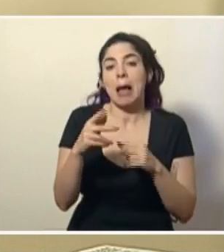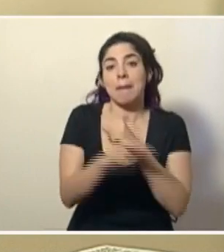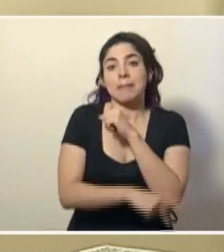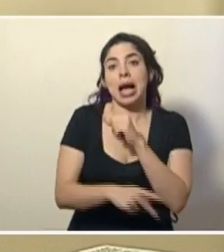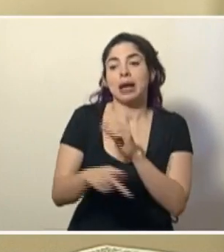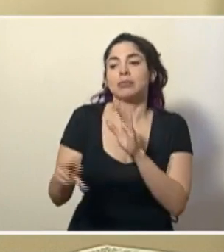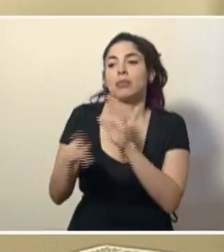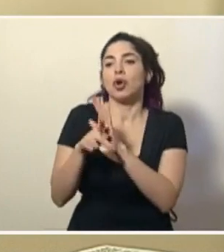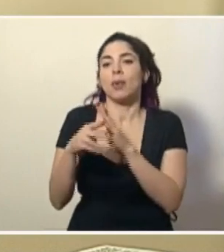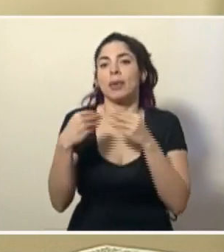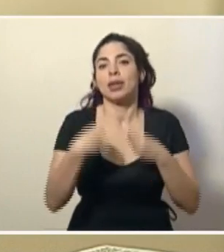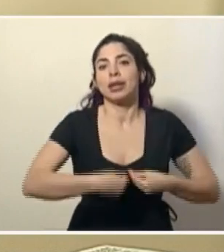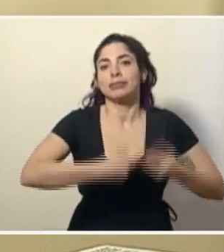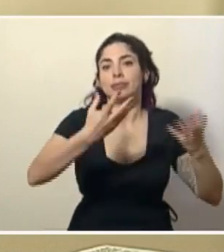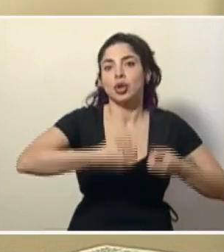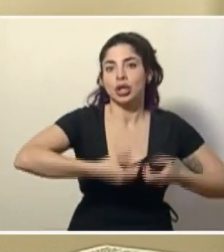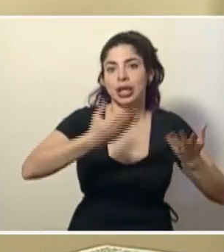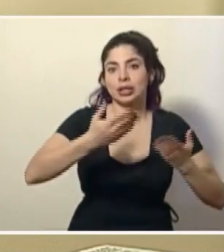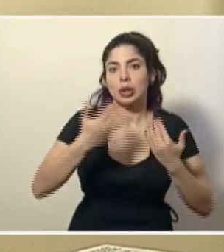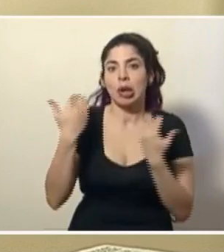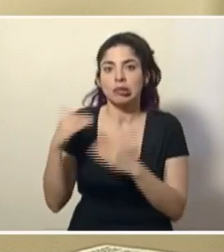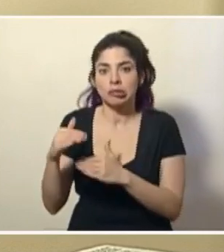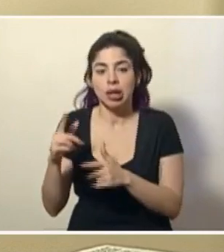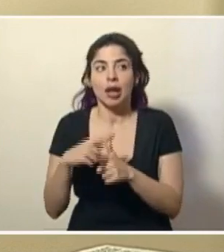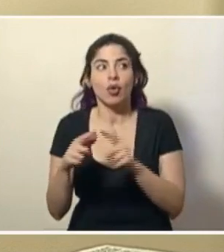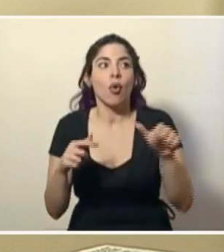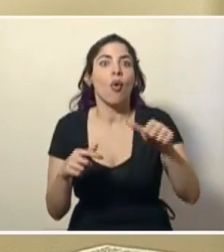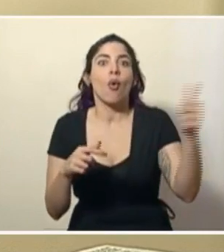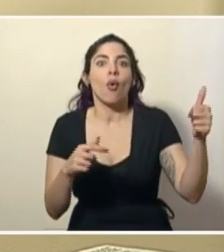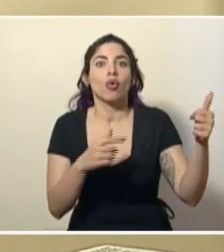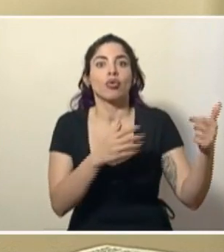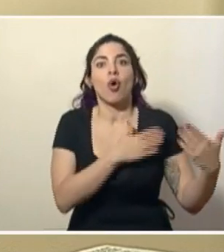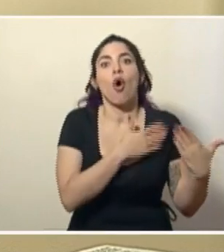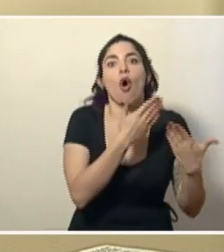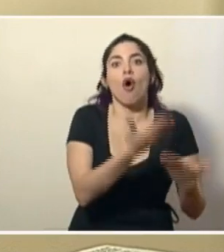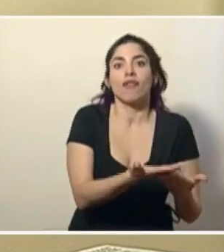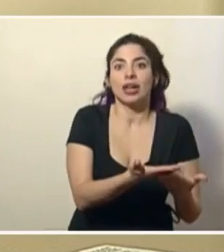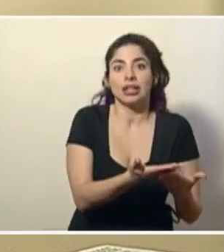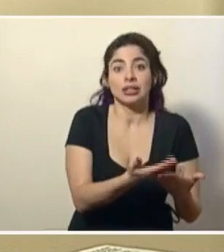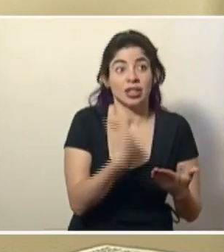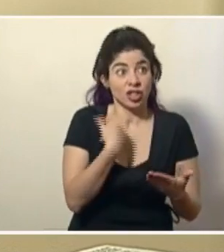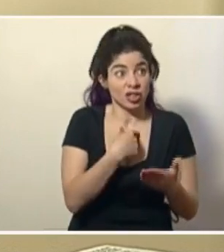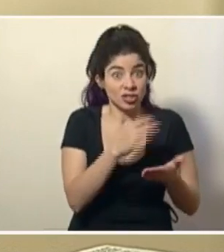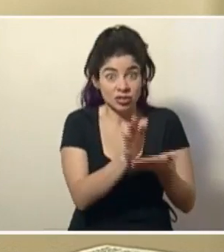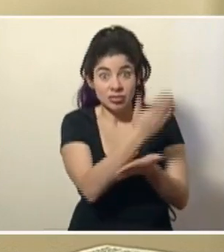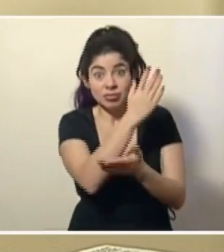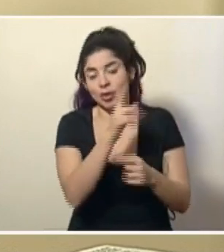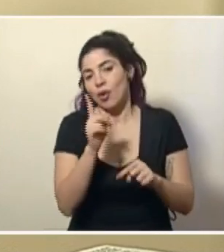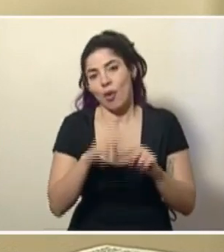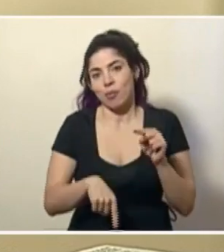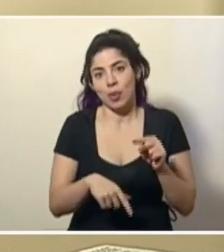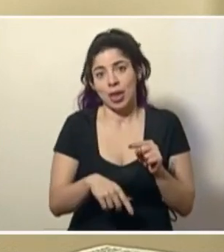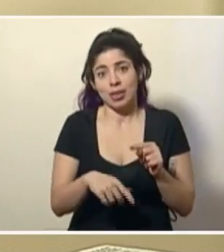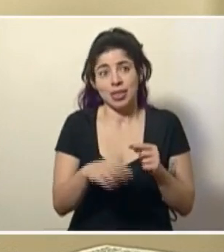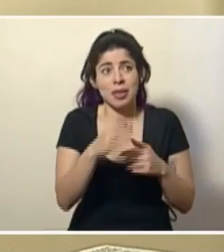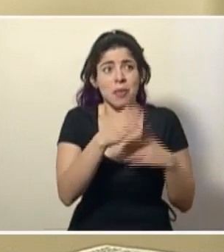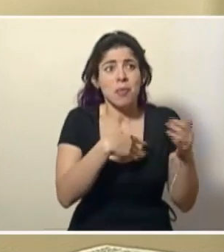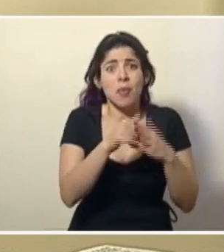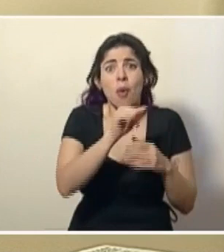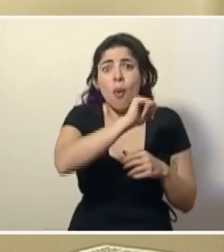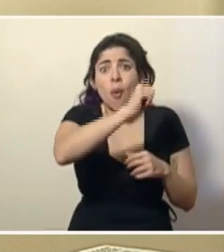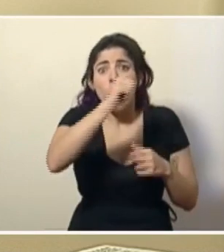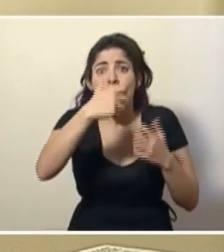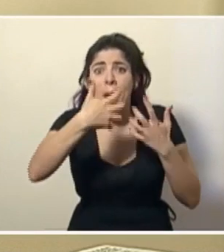protección personal. Entonces han surgido otros oferentes y nosotros no podemos excluirlos por más que vengan de